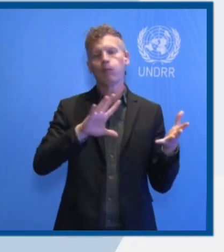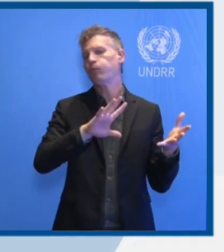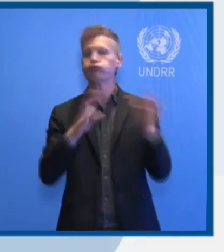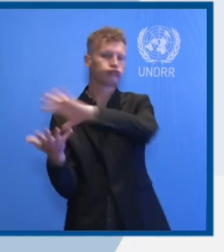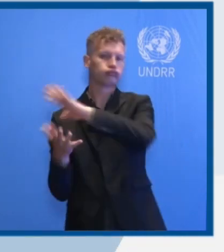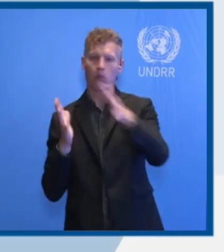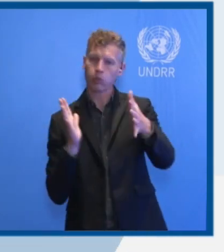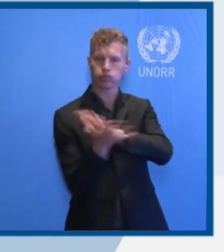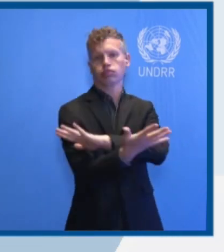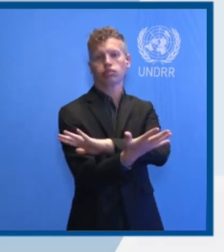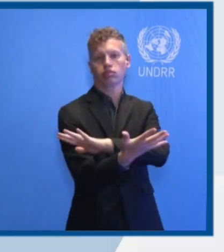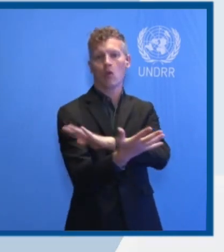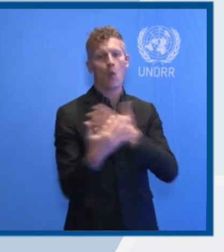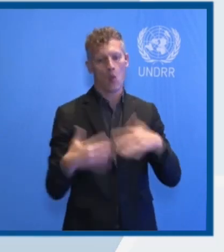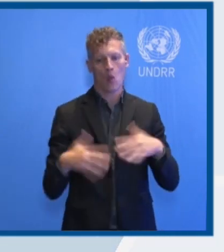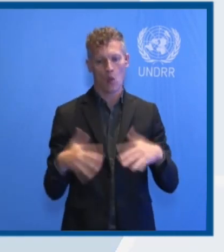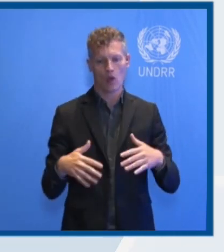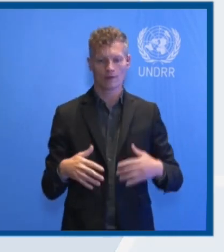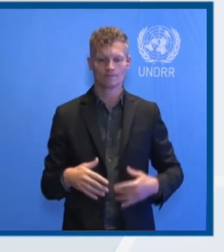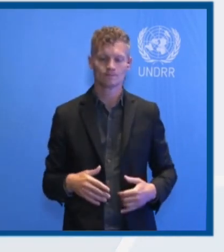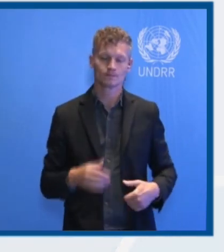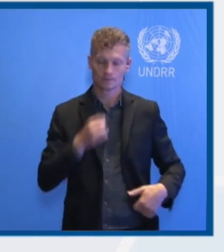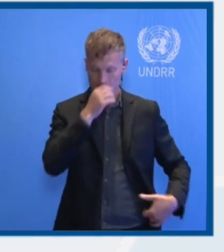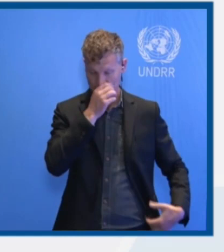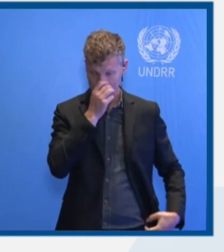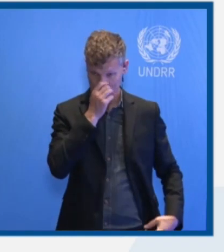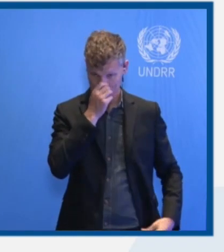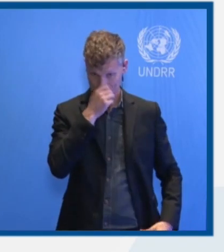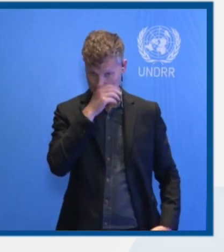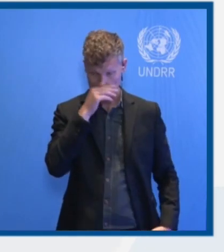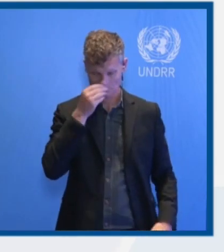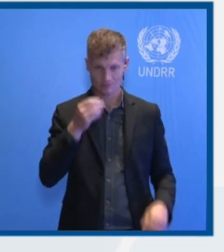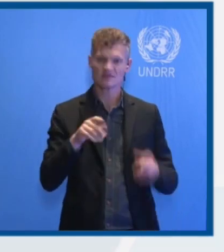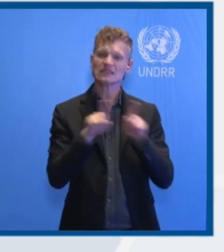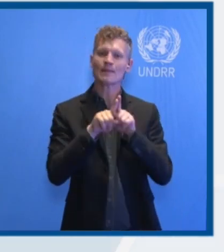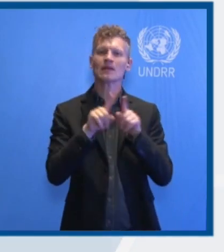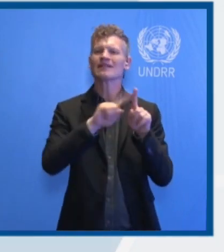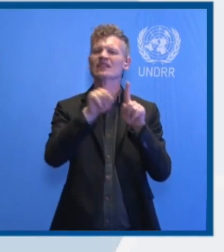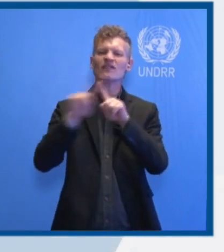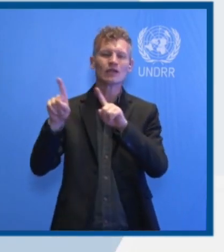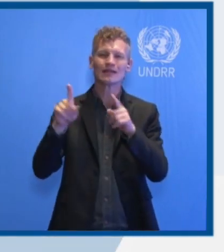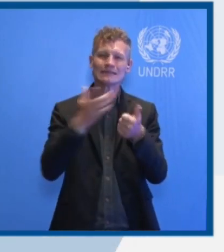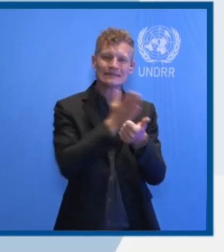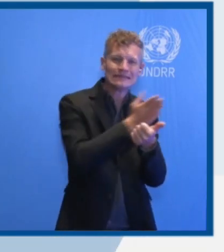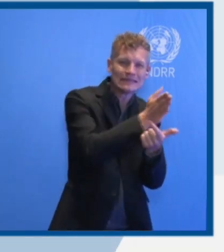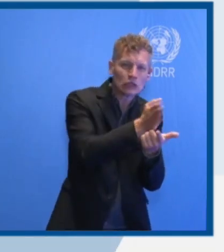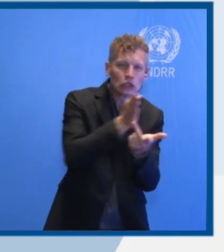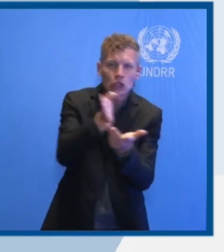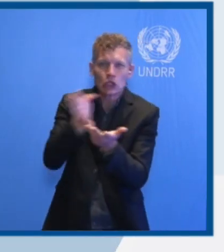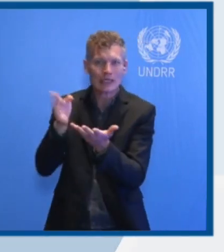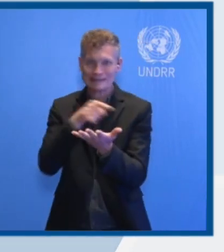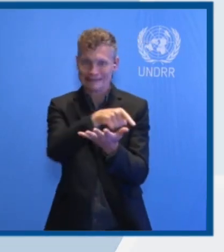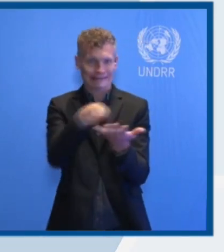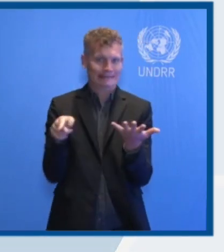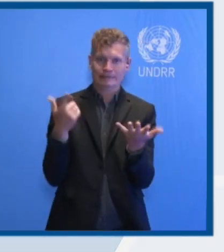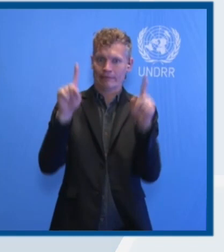sectores y que las respuestas fragmentadas no pueden ser la solución. Por eso en Colombia estamos haciendo una transición desde el enfoque convencional de la gestión